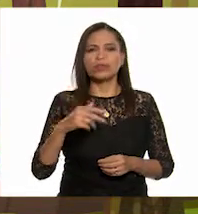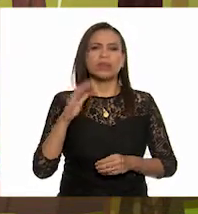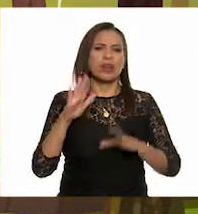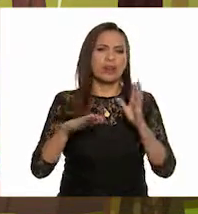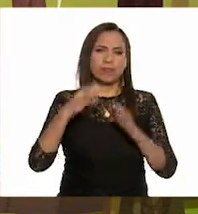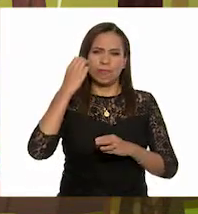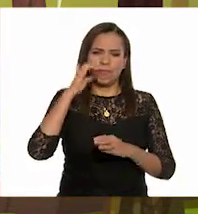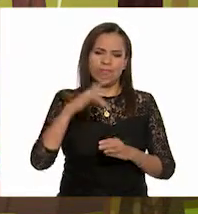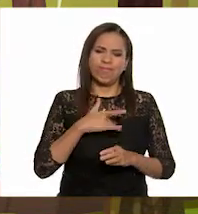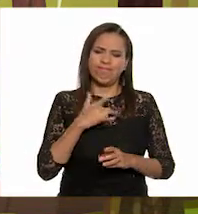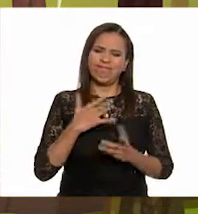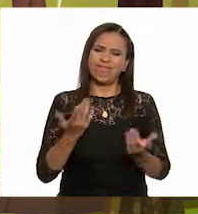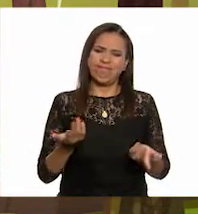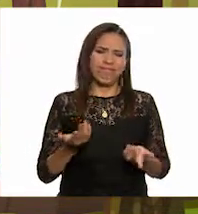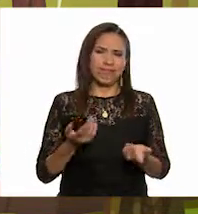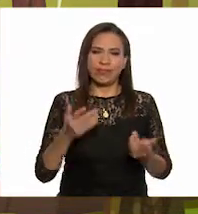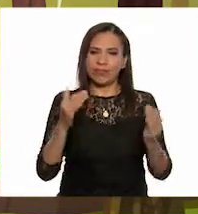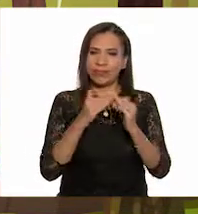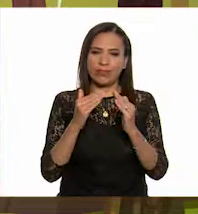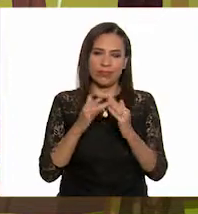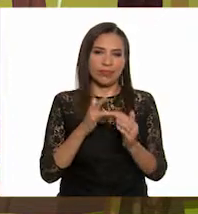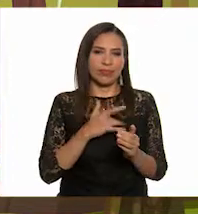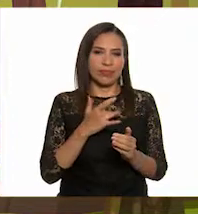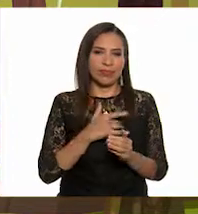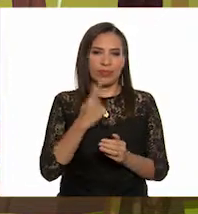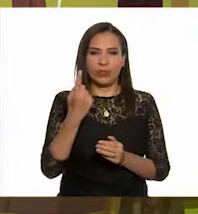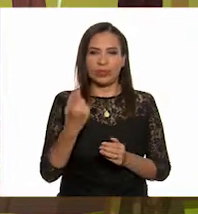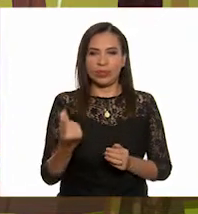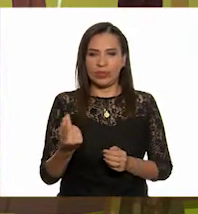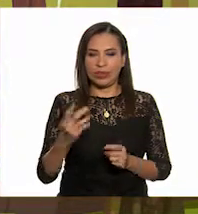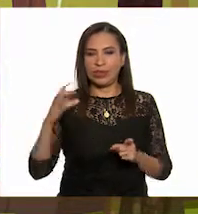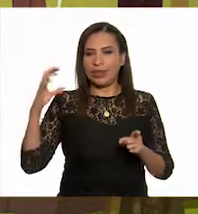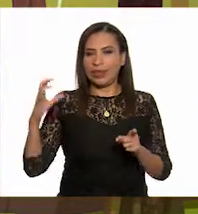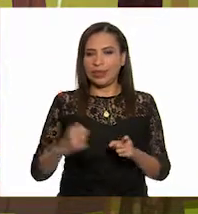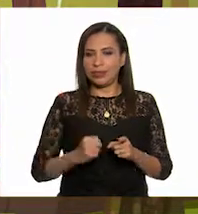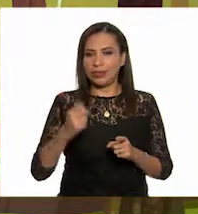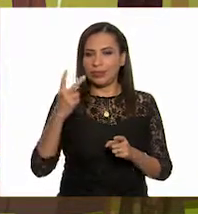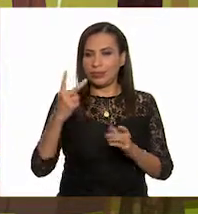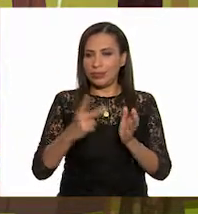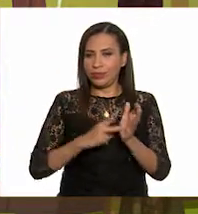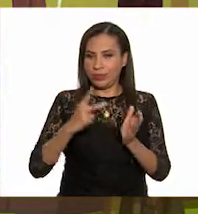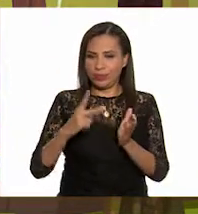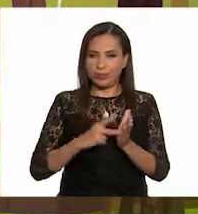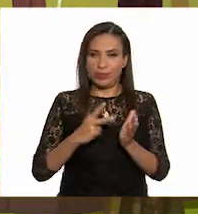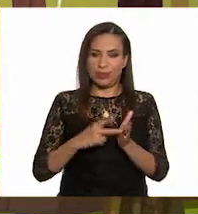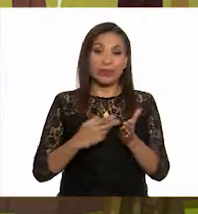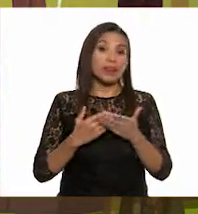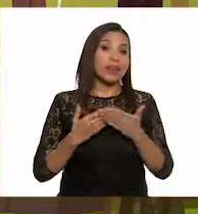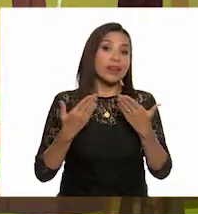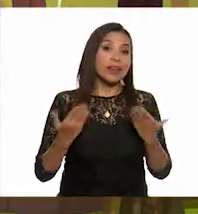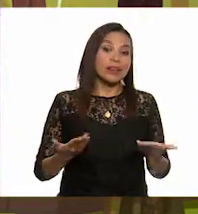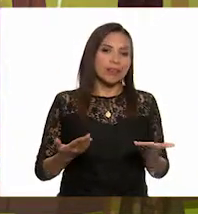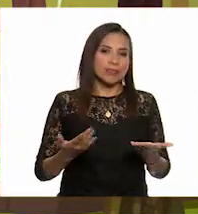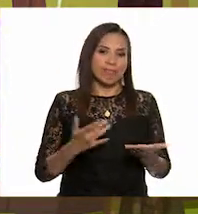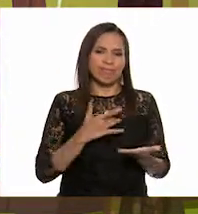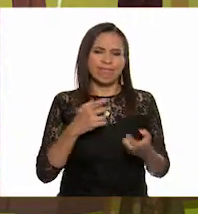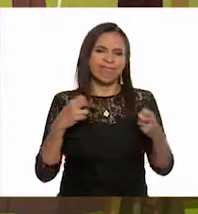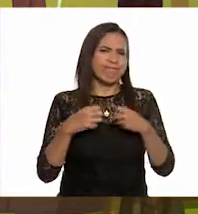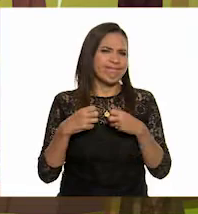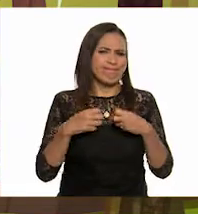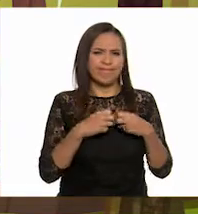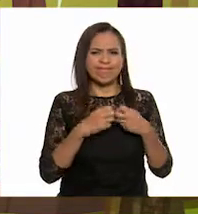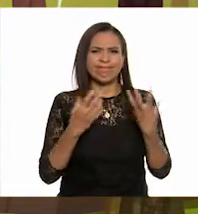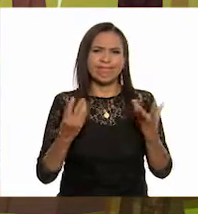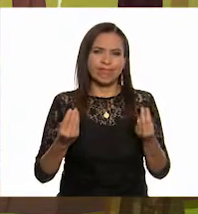par de experiencias desagradables en su casa con una perrita que lo mordió en 2 ocasiones y ahora él se pone muy